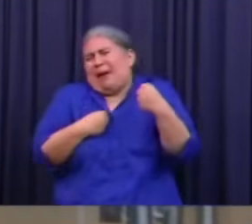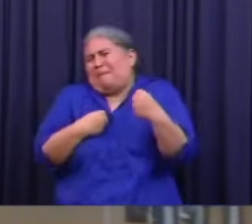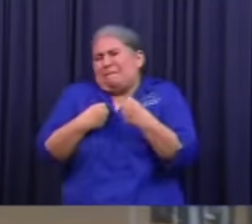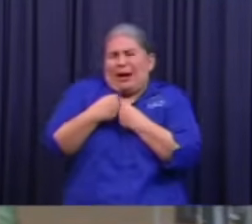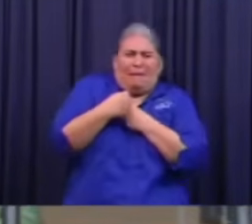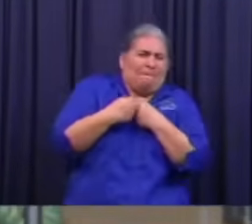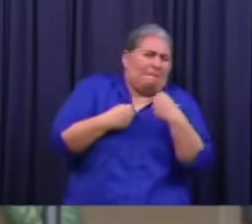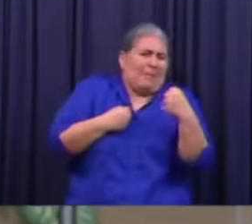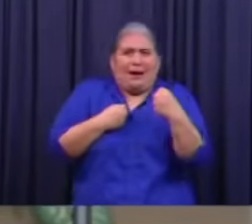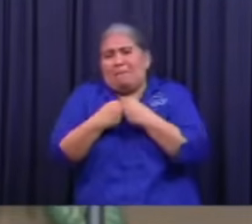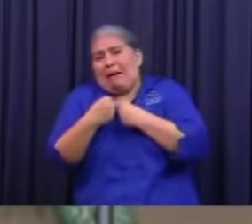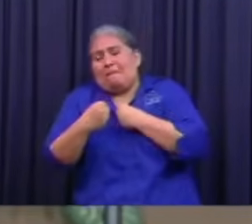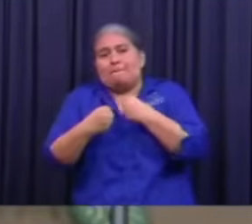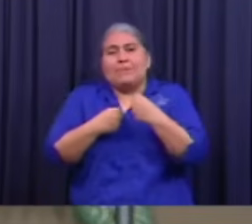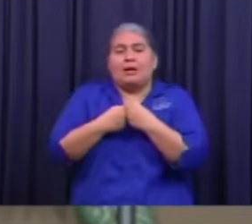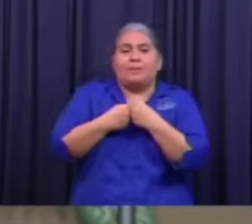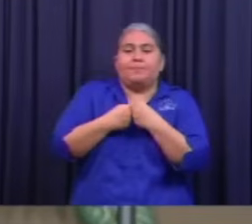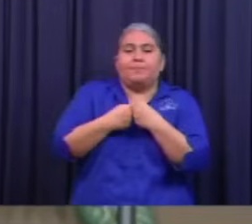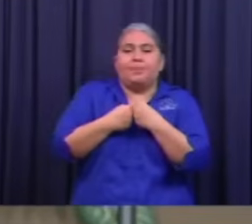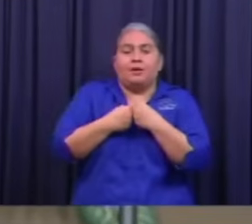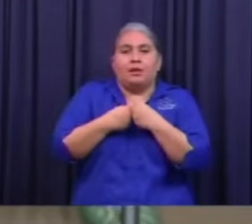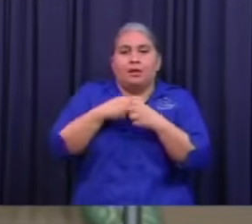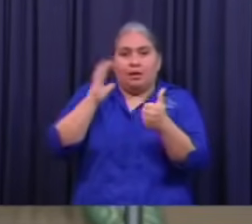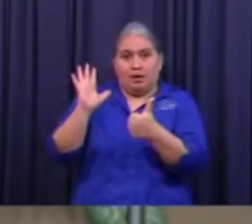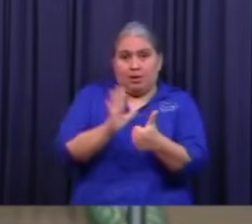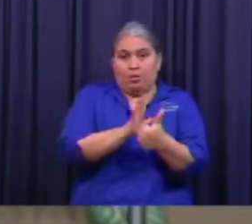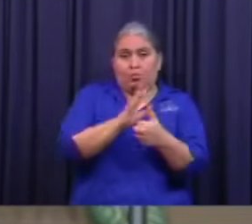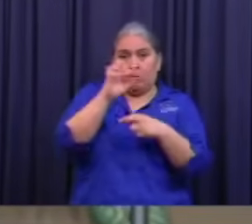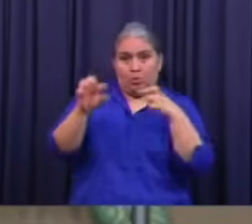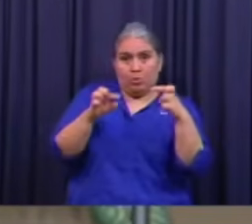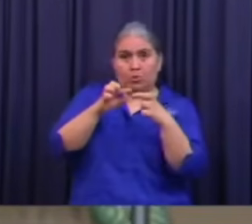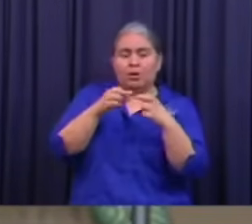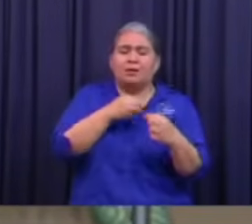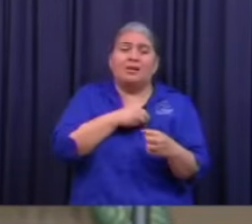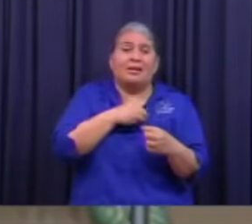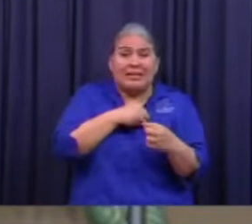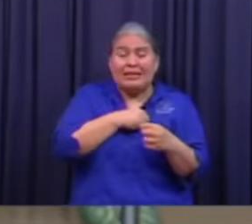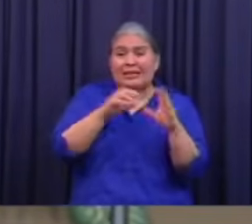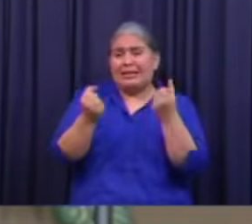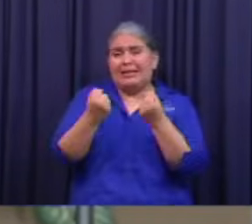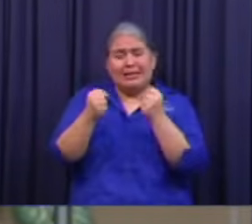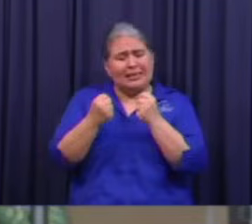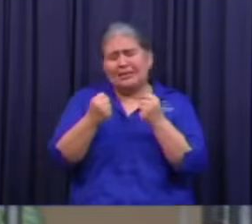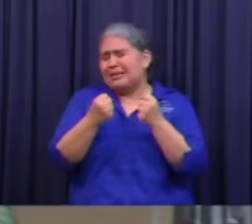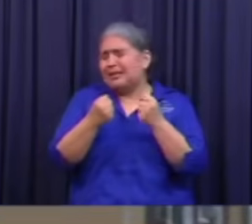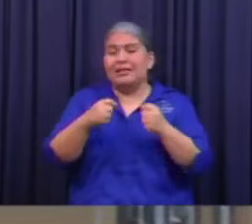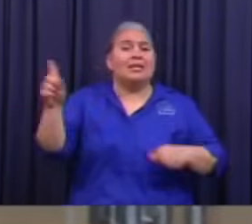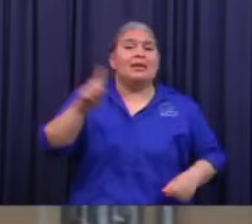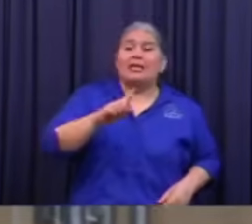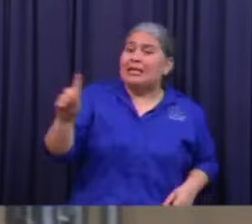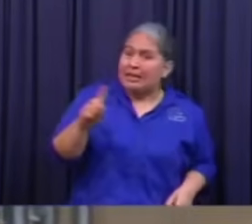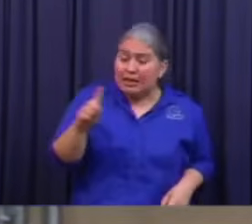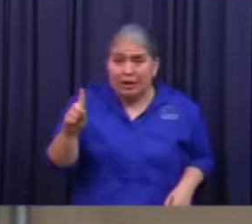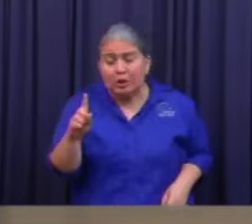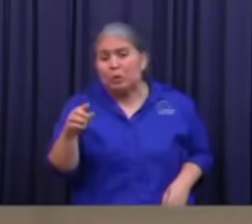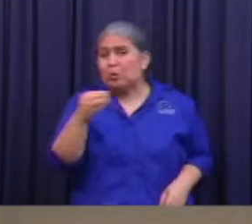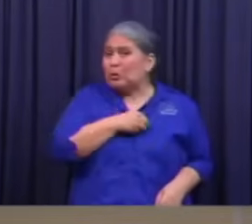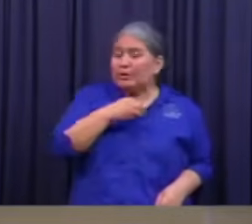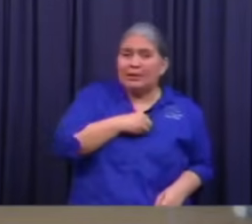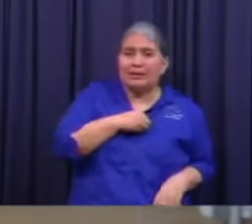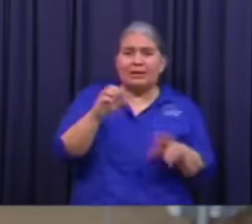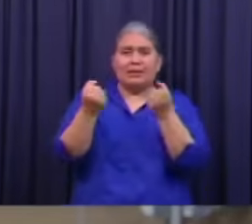quería hacer no lo hacía y lo que no quería hacer terminaba